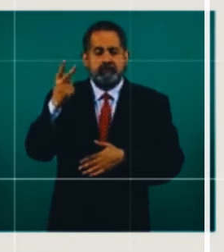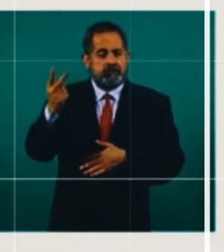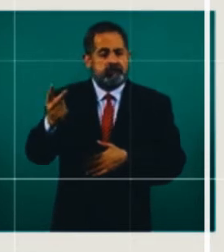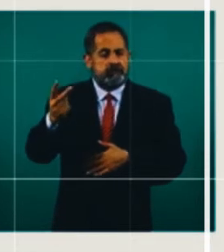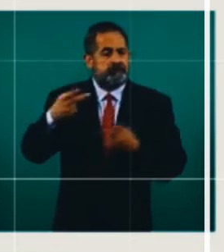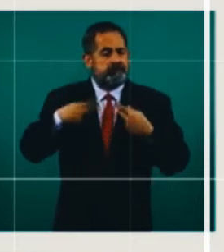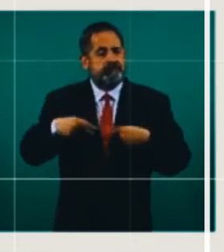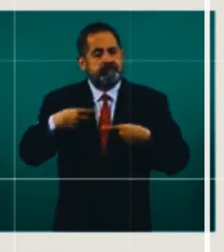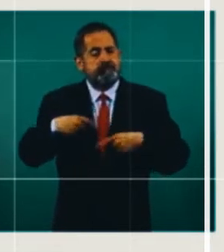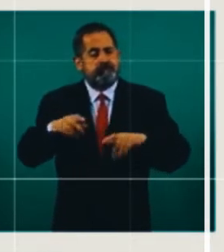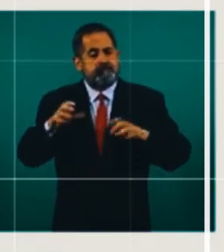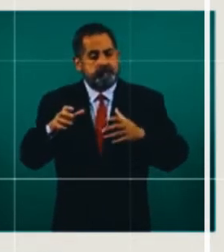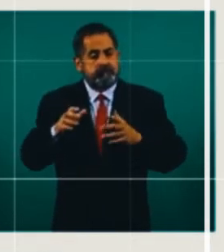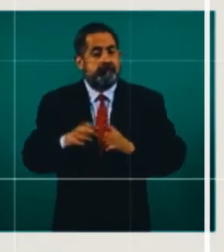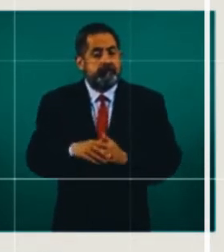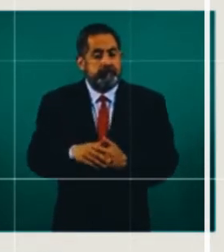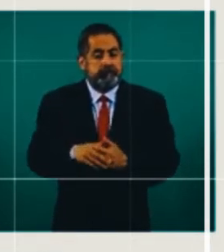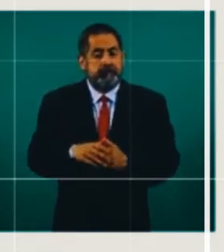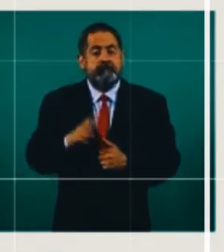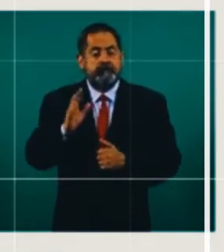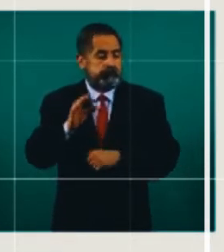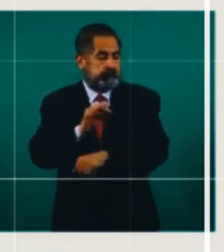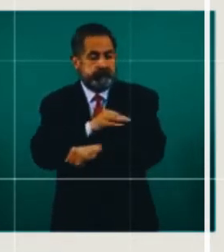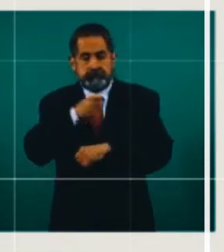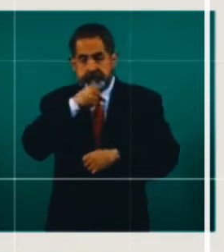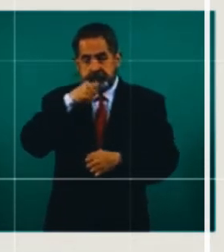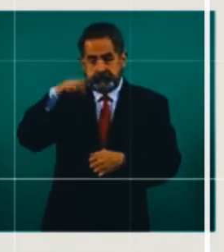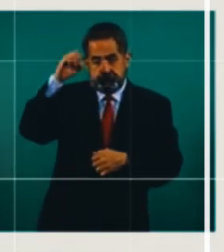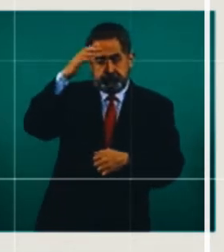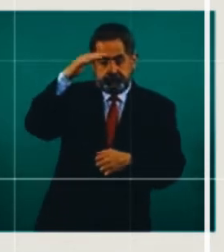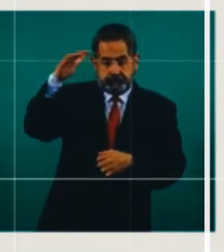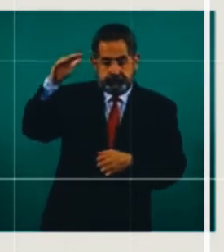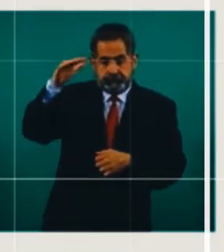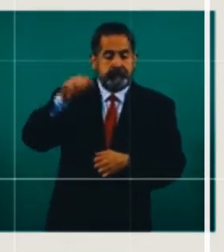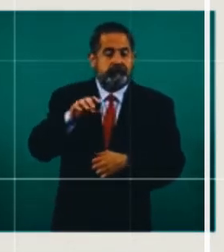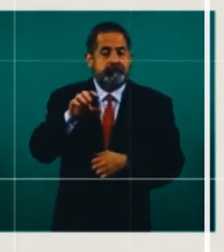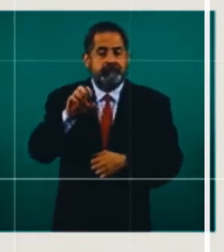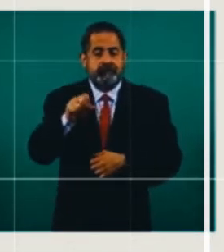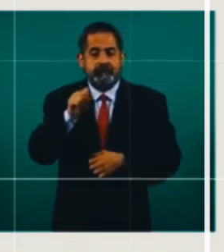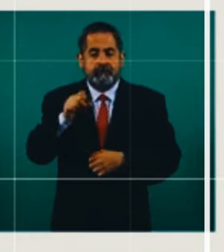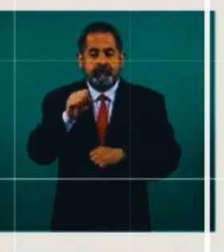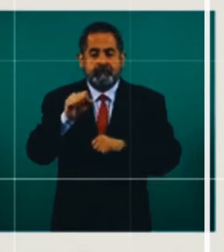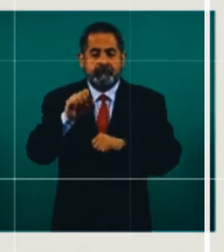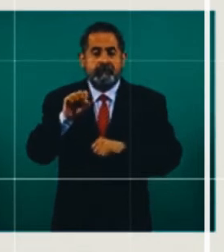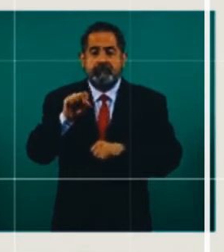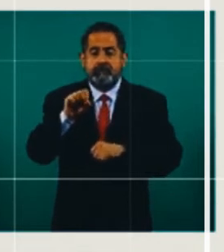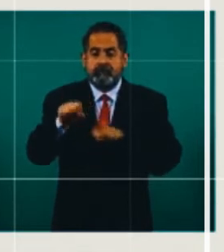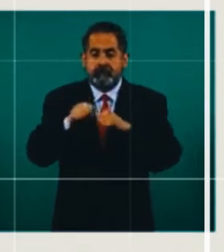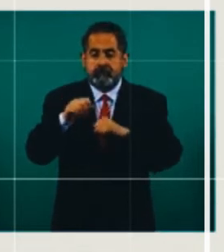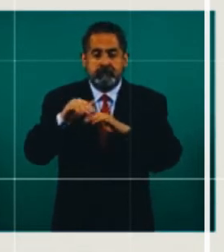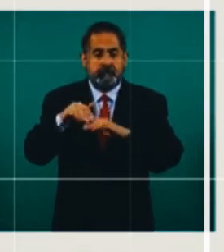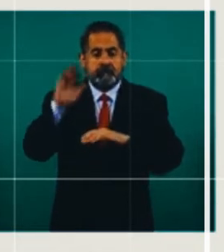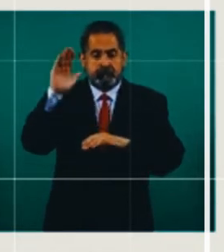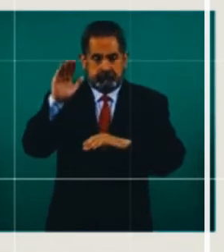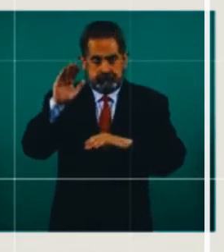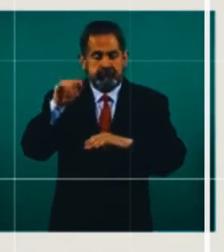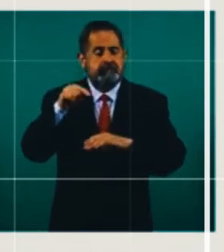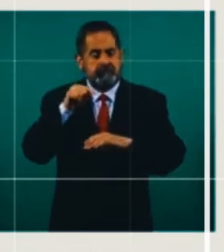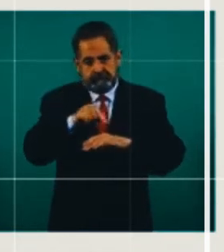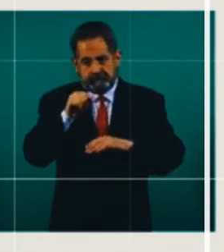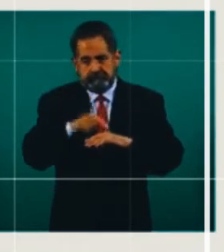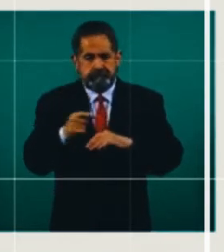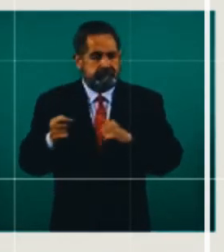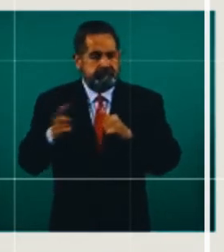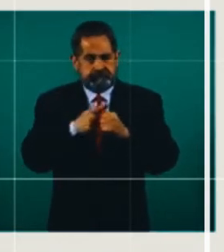9.900.992 personas que son adultas mayores de 60 años o 60 años y más, que son el